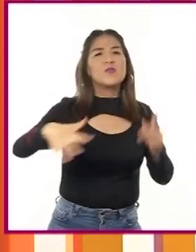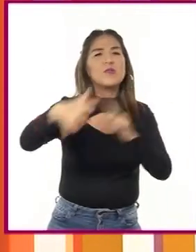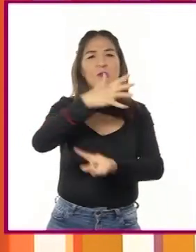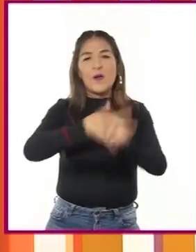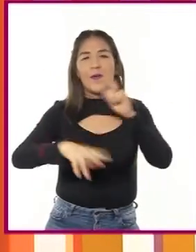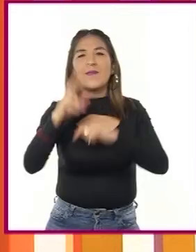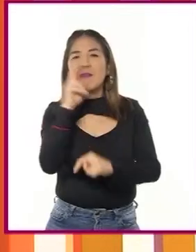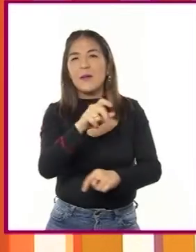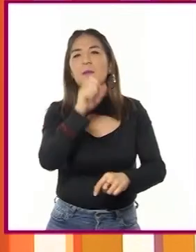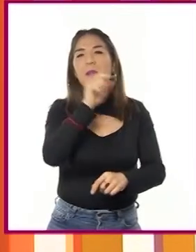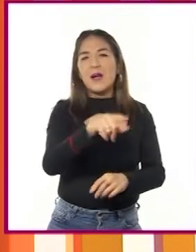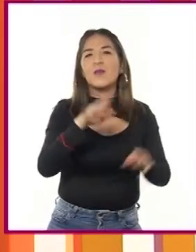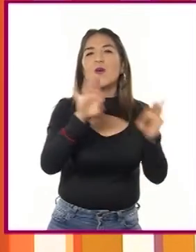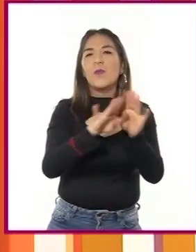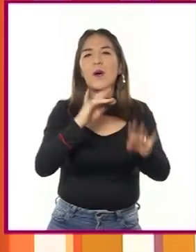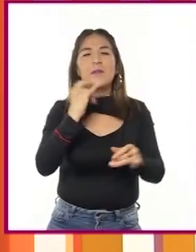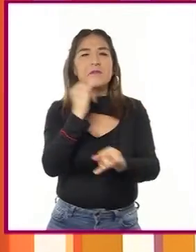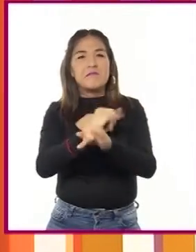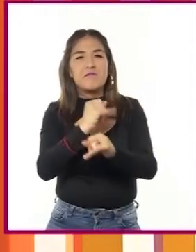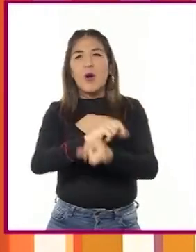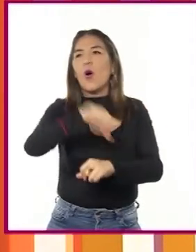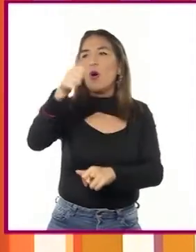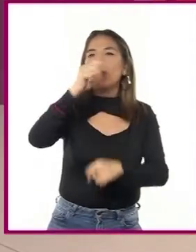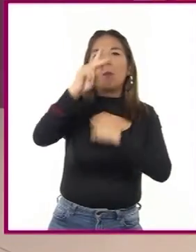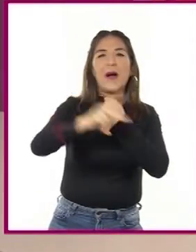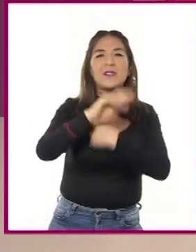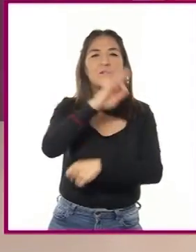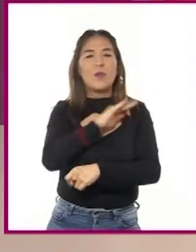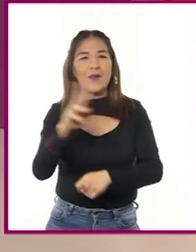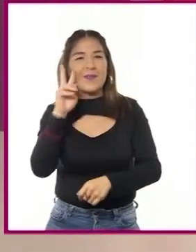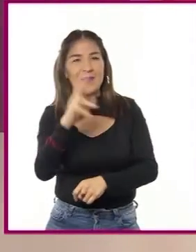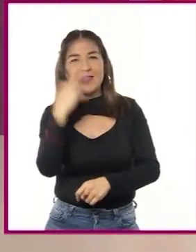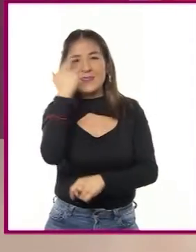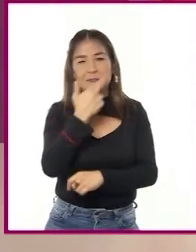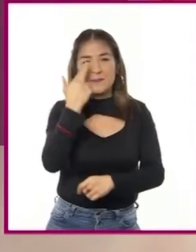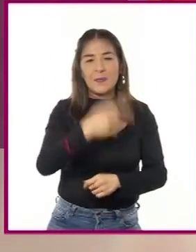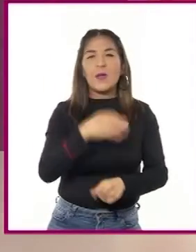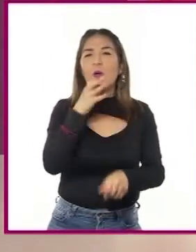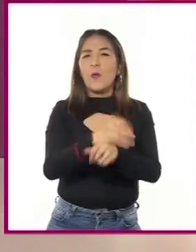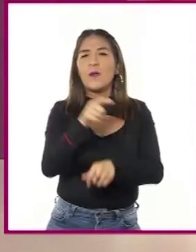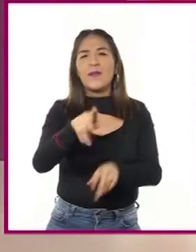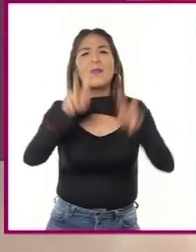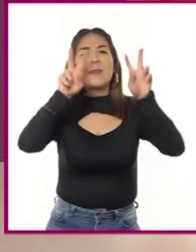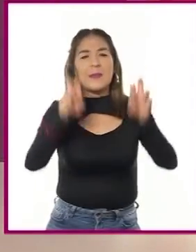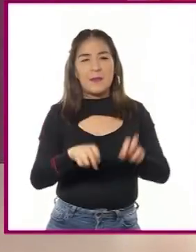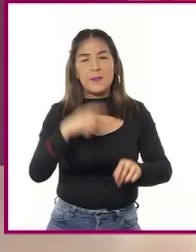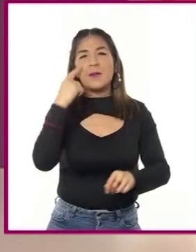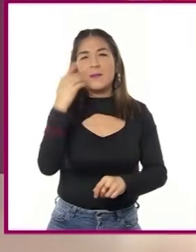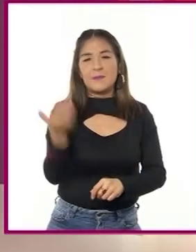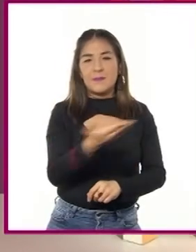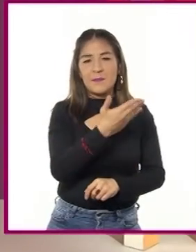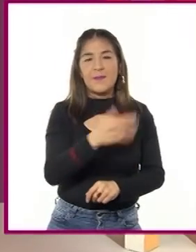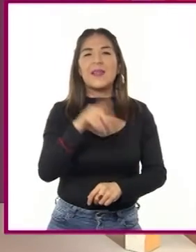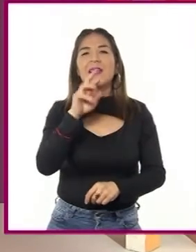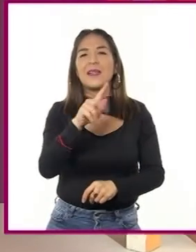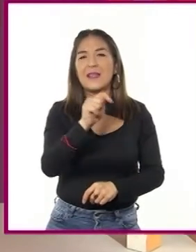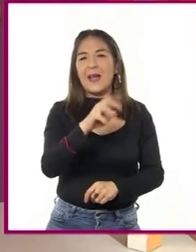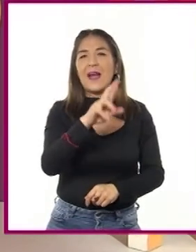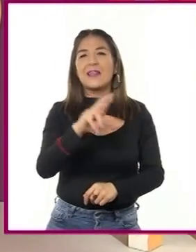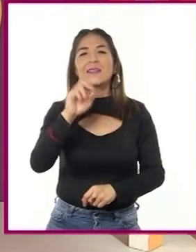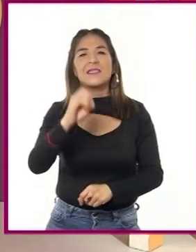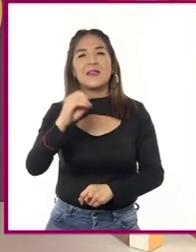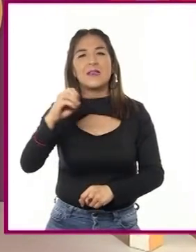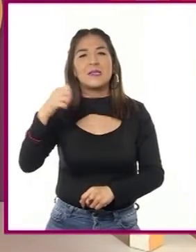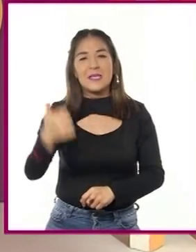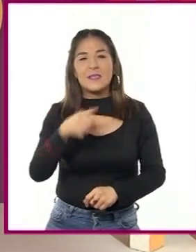pueda incluso traspasar fronteras desde otros países. Para hablarnos más sobre este tema, vayamos con TR06, que nos